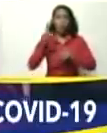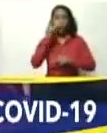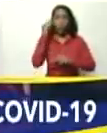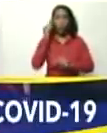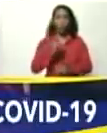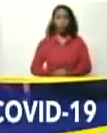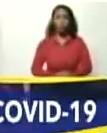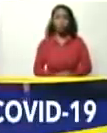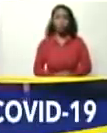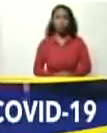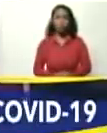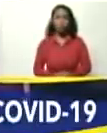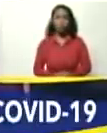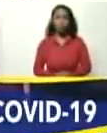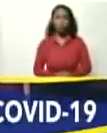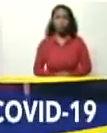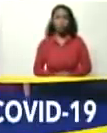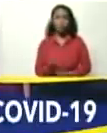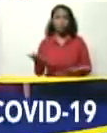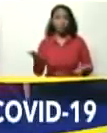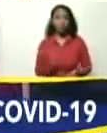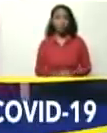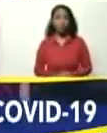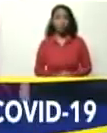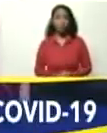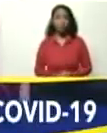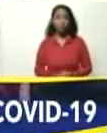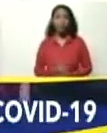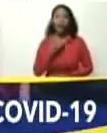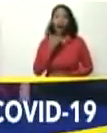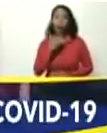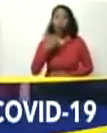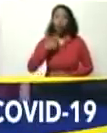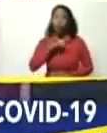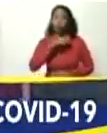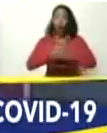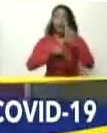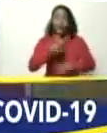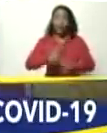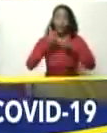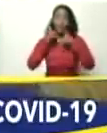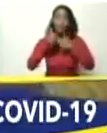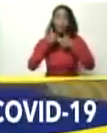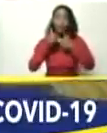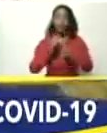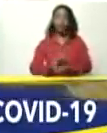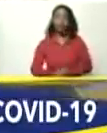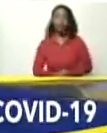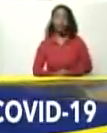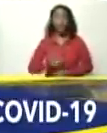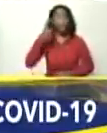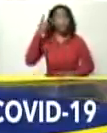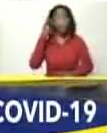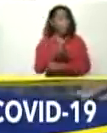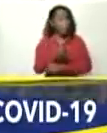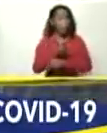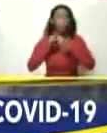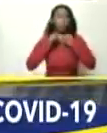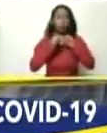niñas. ¿Ah? Algo estamos haciendo bien y debemos